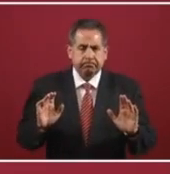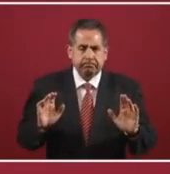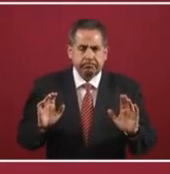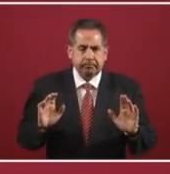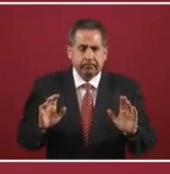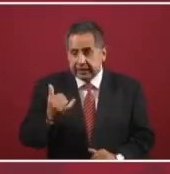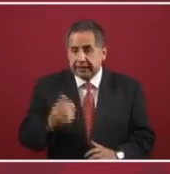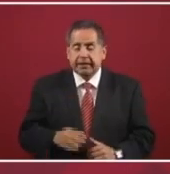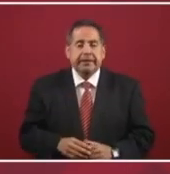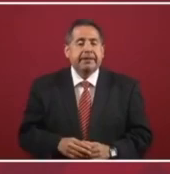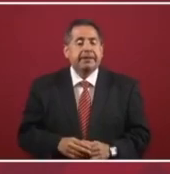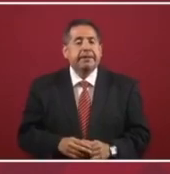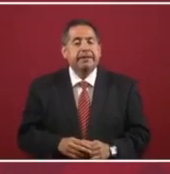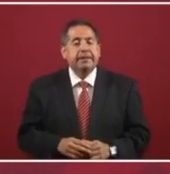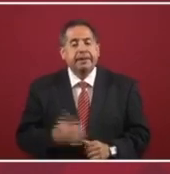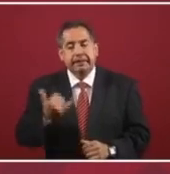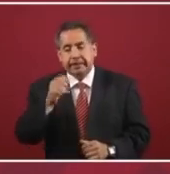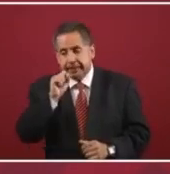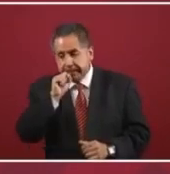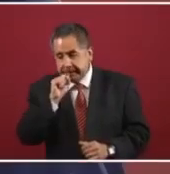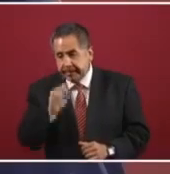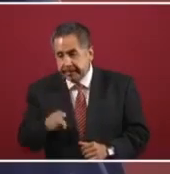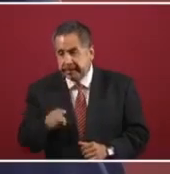la impunidad. Actuar